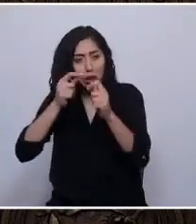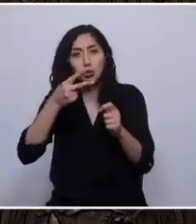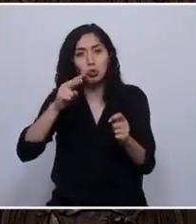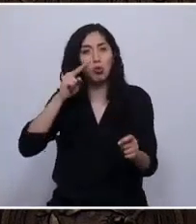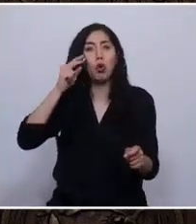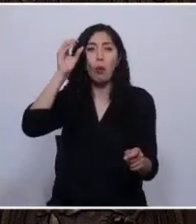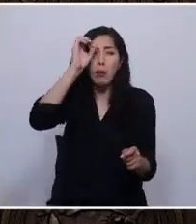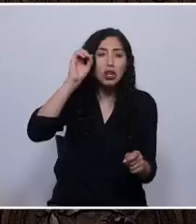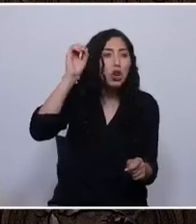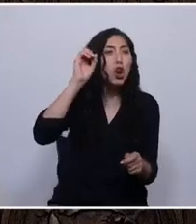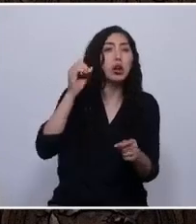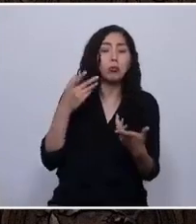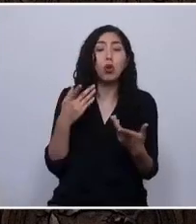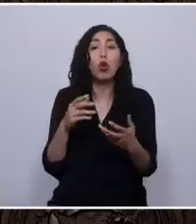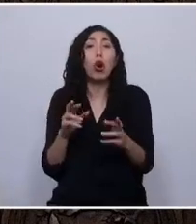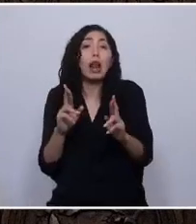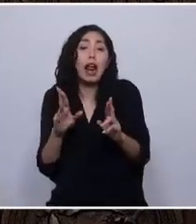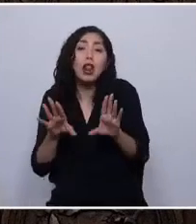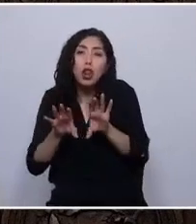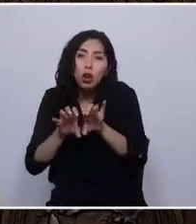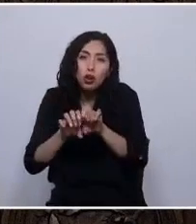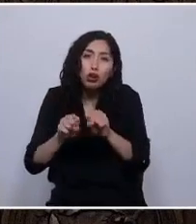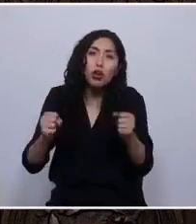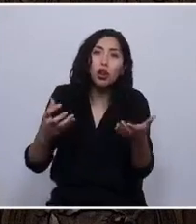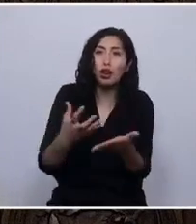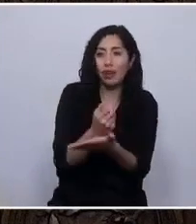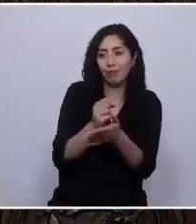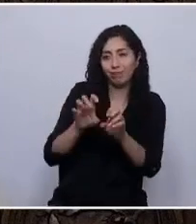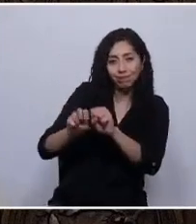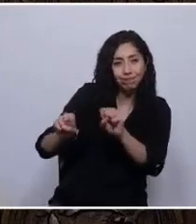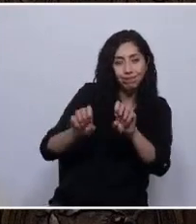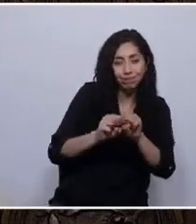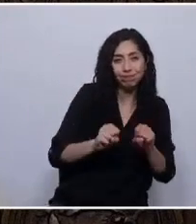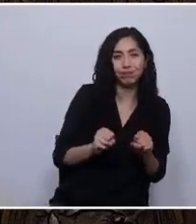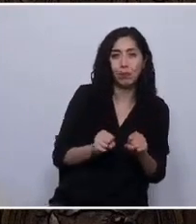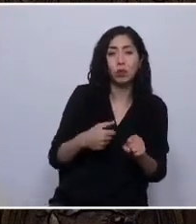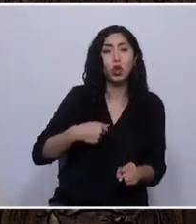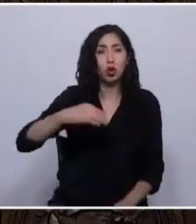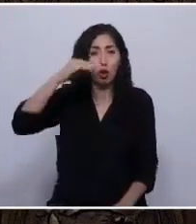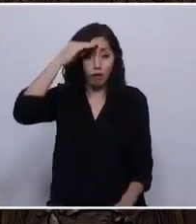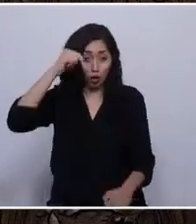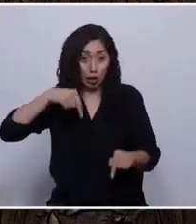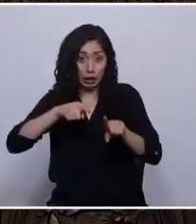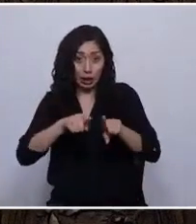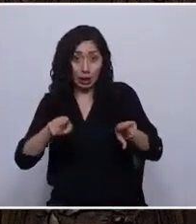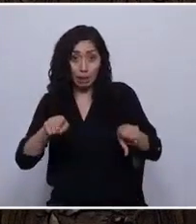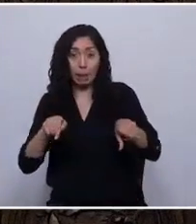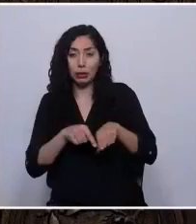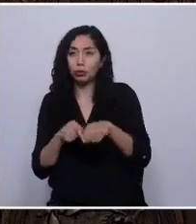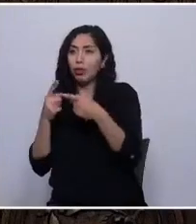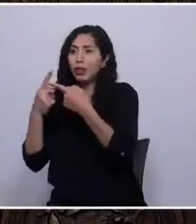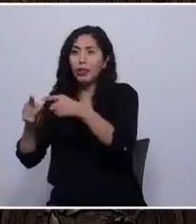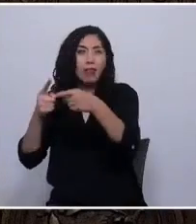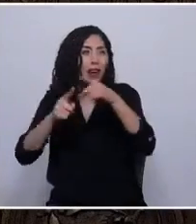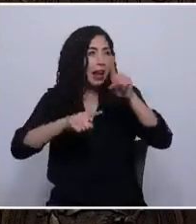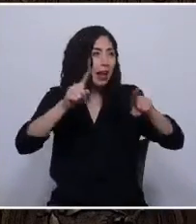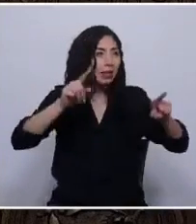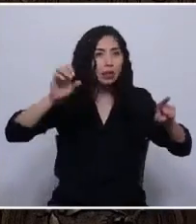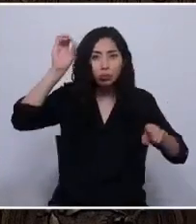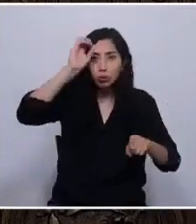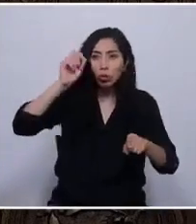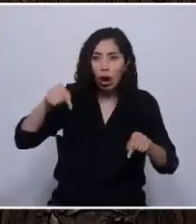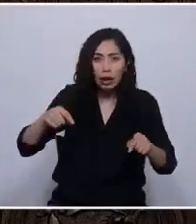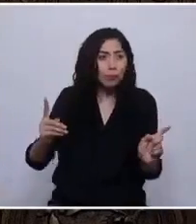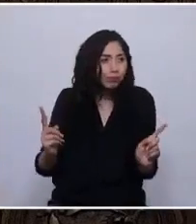punto medio donde quepamos todos. Confío en que todos podremos hacer de este un espacio en el que las diferentes caras de Chile se vinieron a